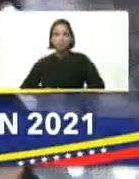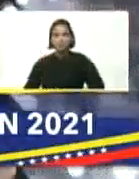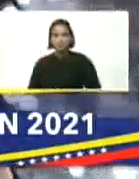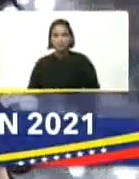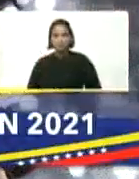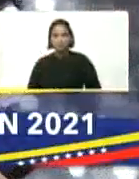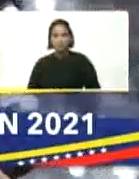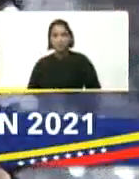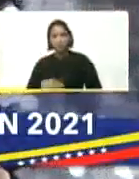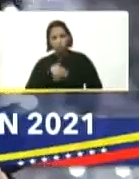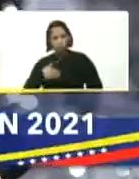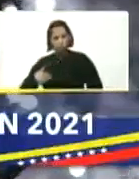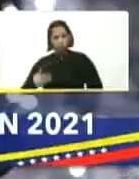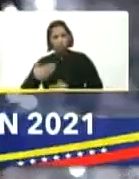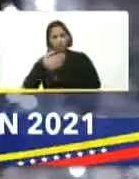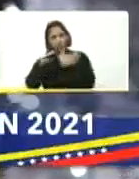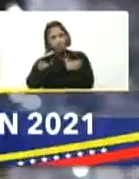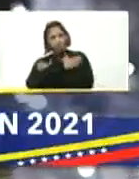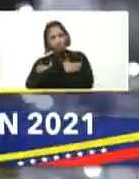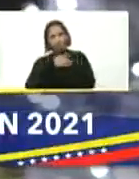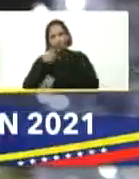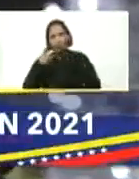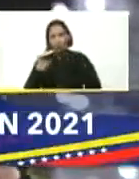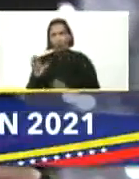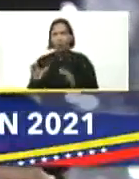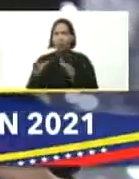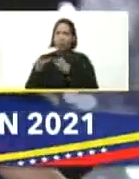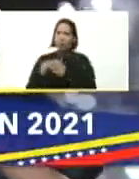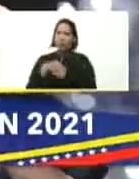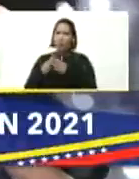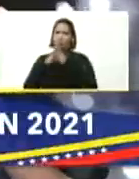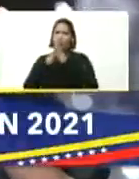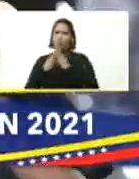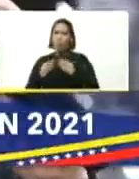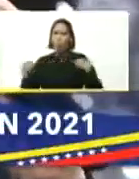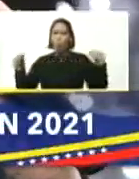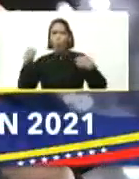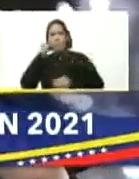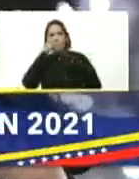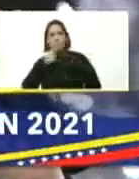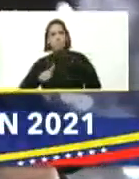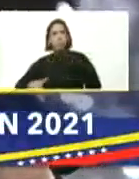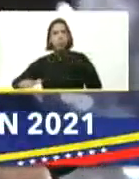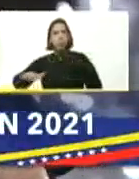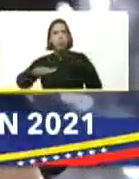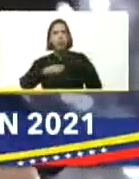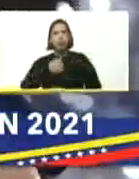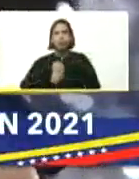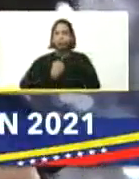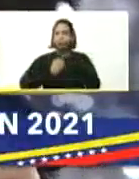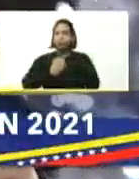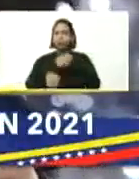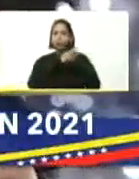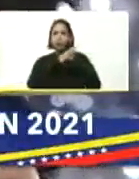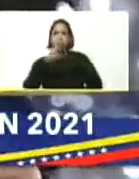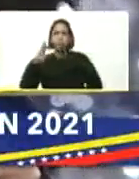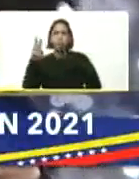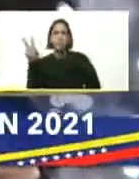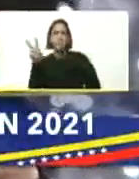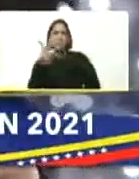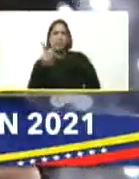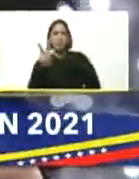Quiero felicitar a usted, al equipo y a todo el pueblo de la querida República de